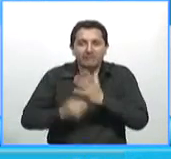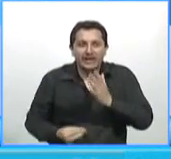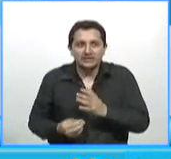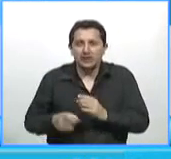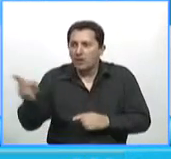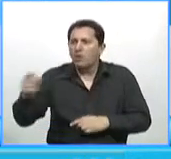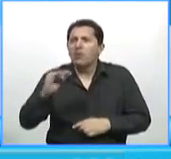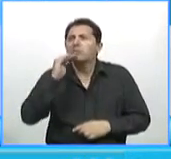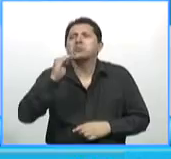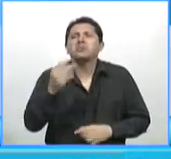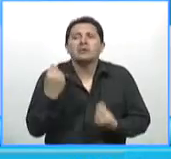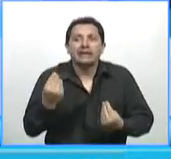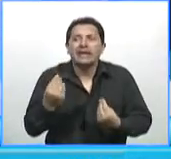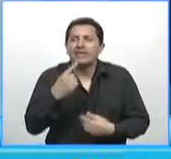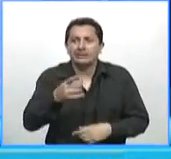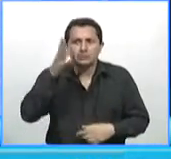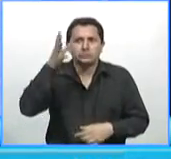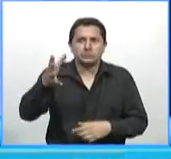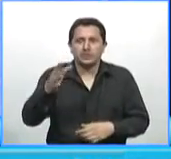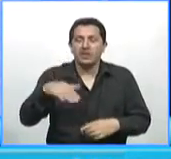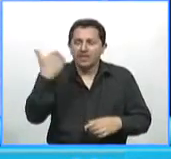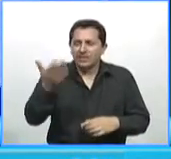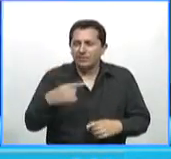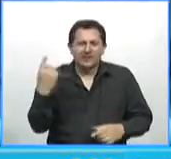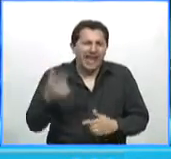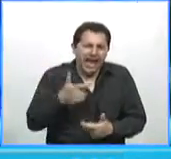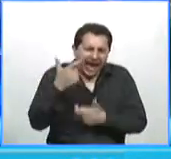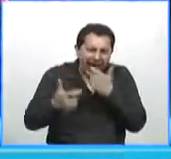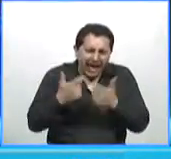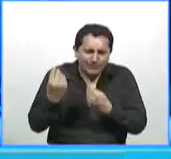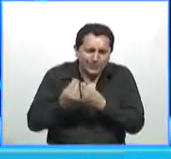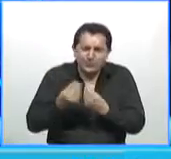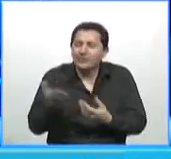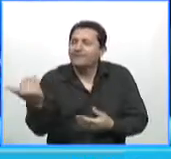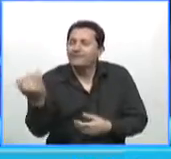barbaridades dijiste y por dónde salió después. Nos reímos mucho de eso.